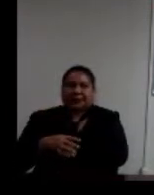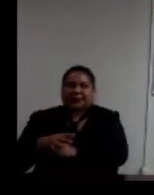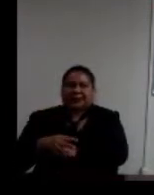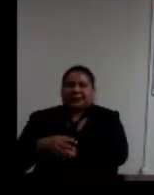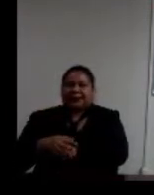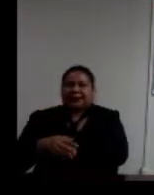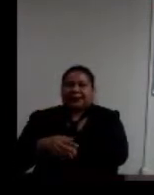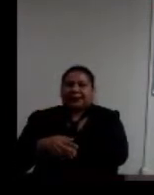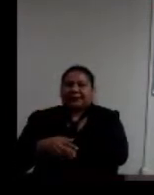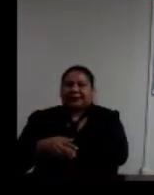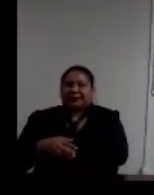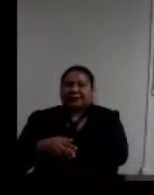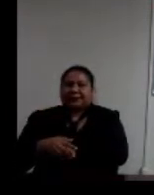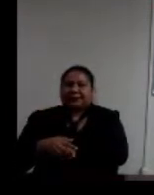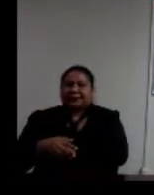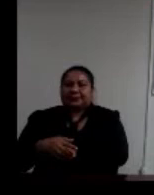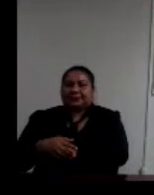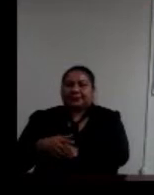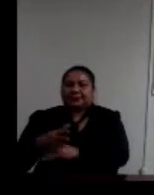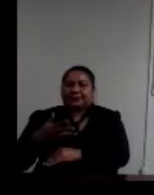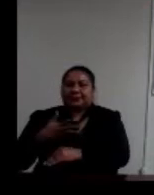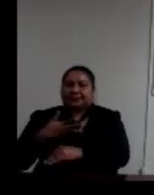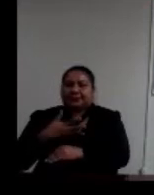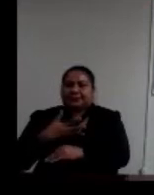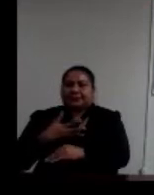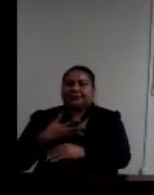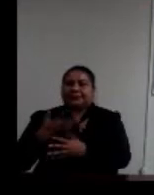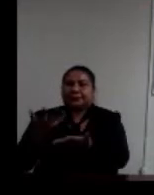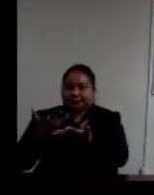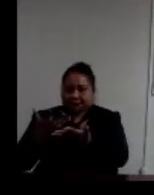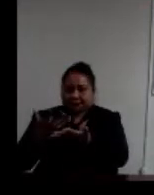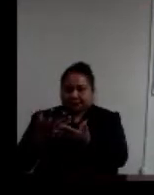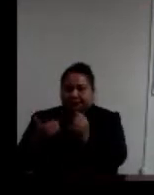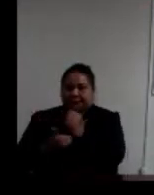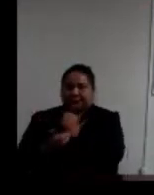que ya hicimos todo lo que es el protocolo de evaluación